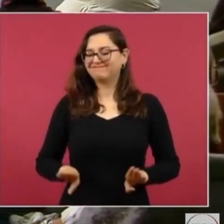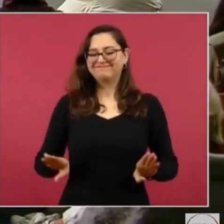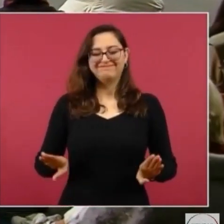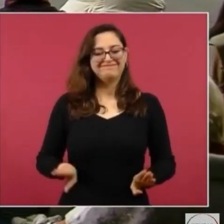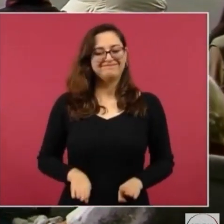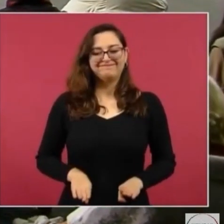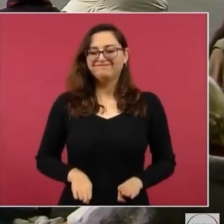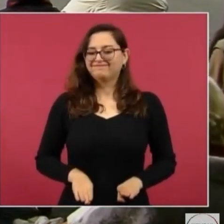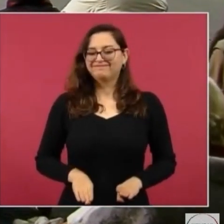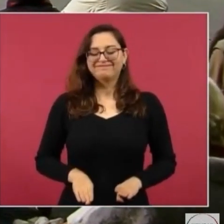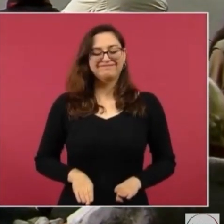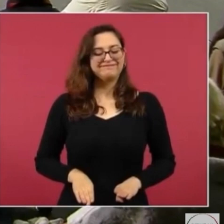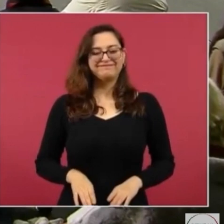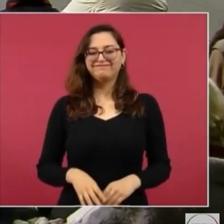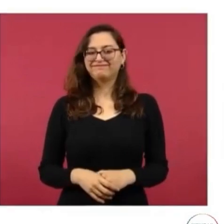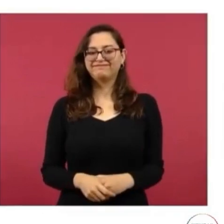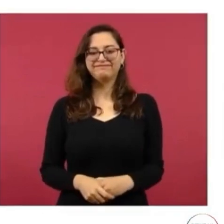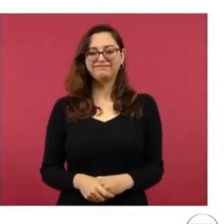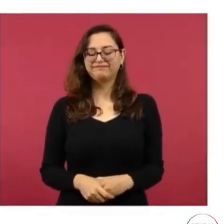o él mismo